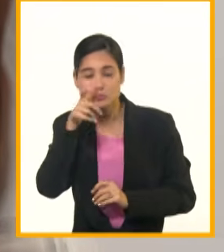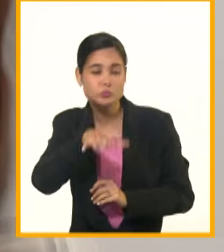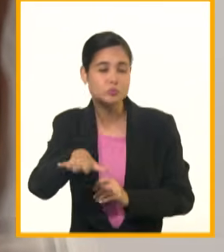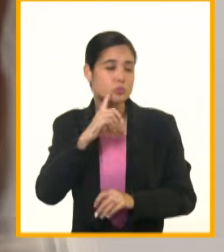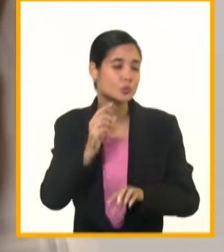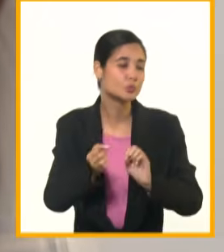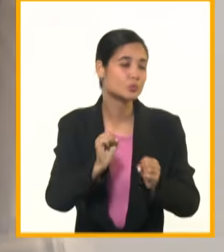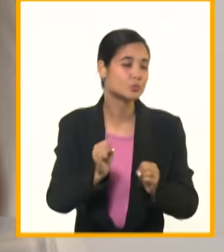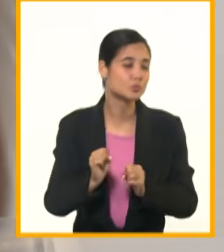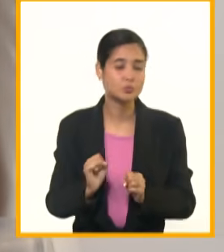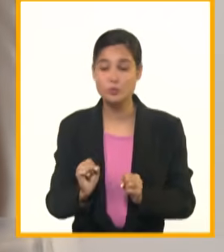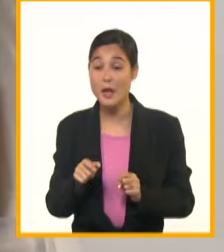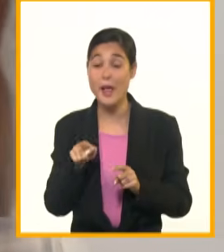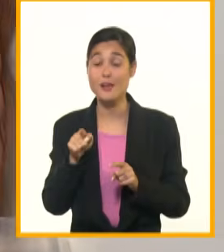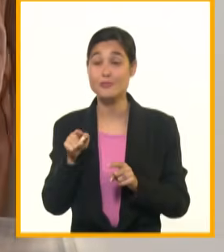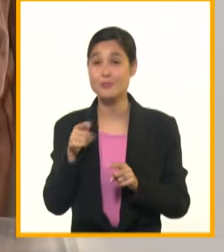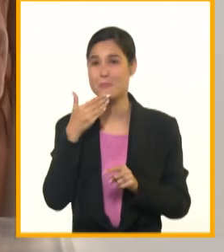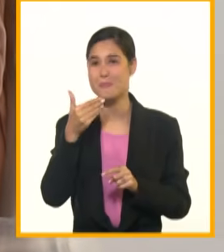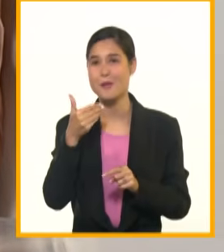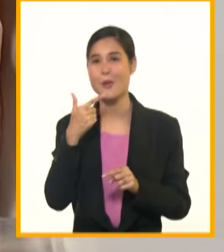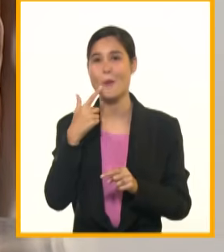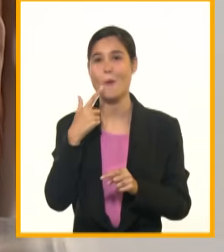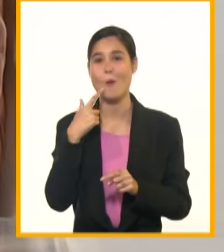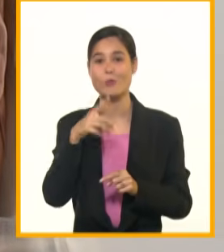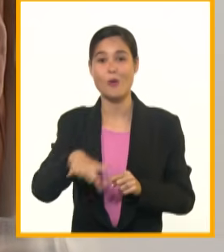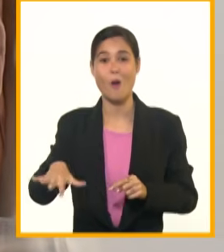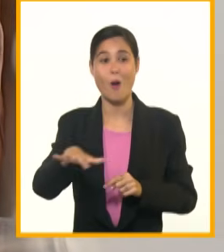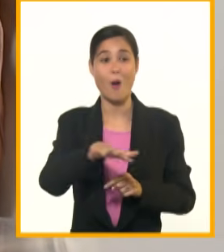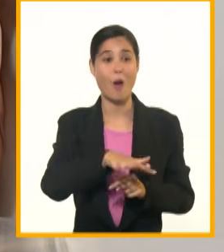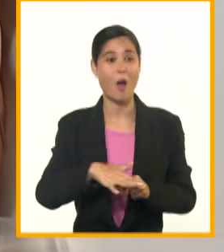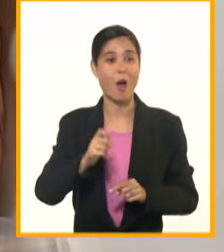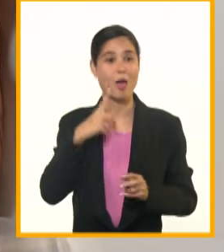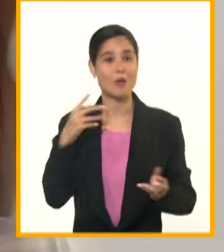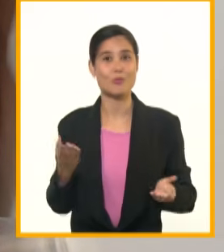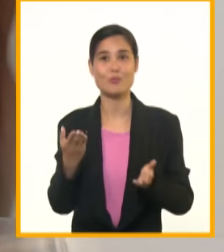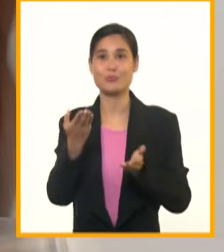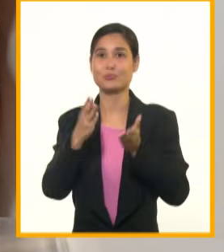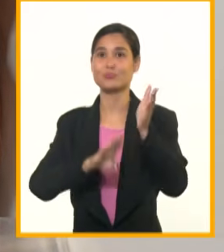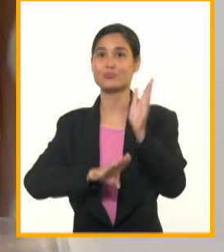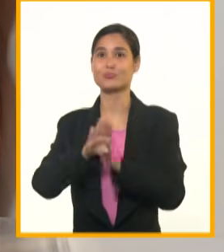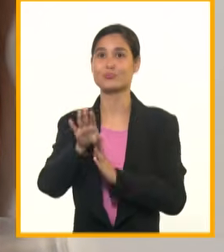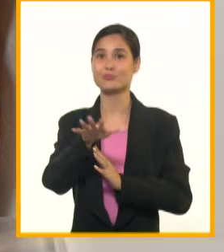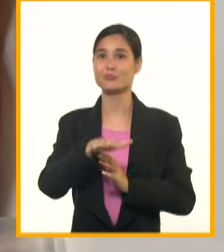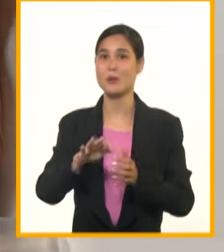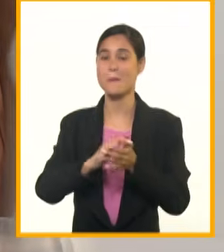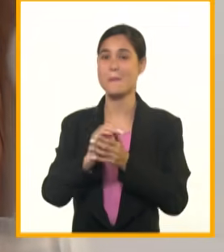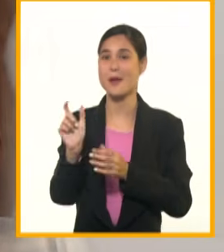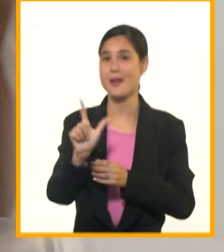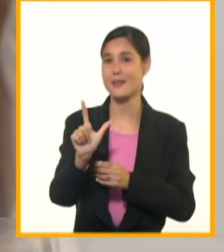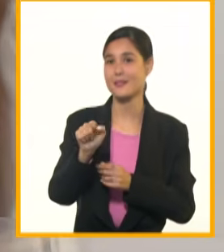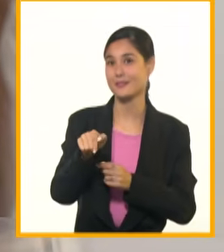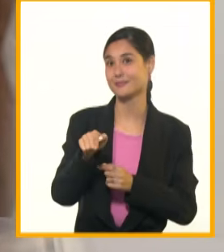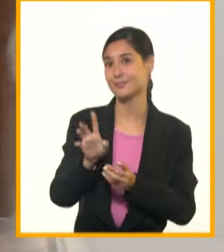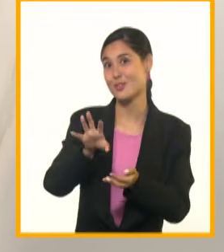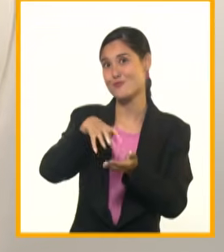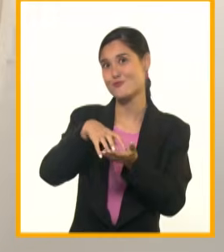lograr esa poderosa infraestructura, como ha explicado el general de Ejército, de la Zona Especial de